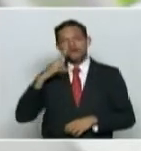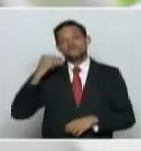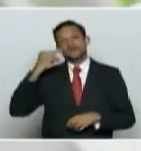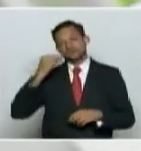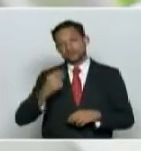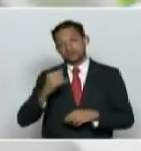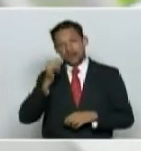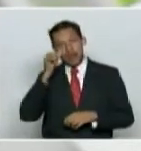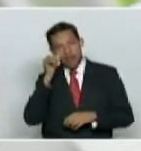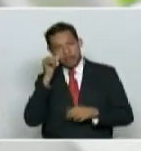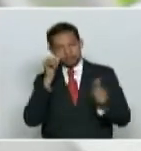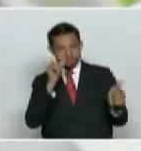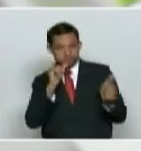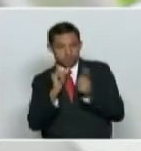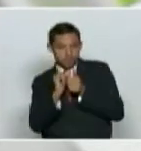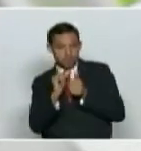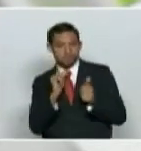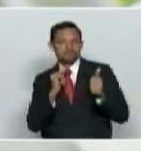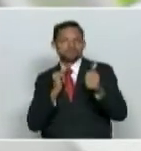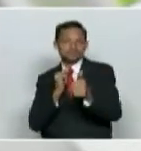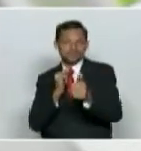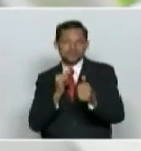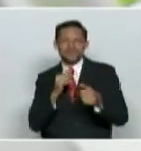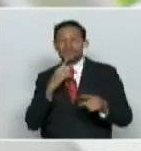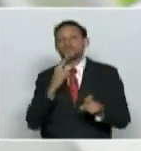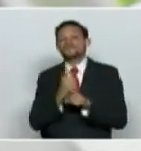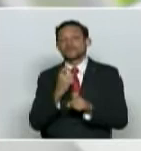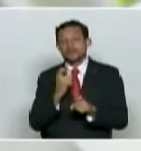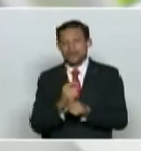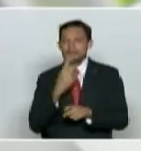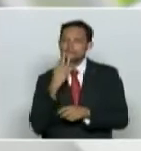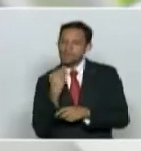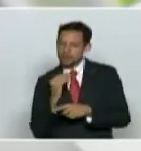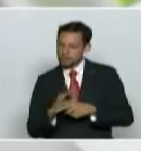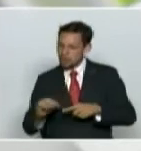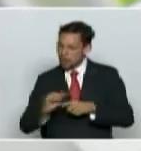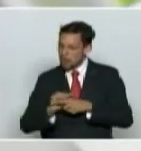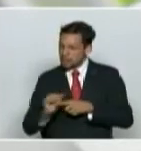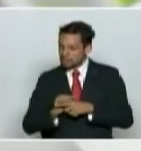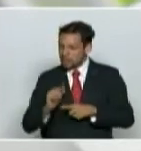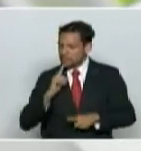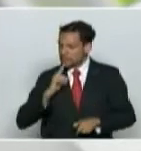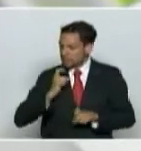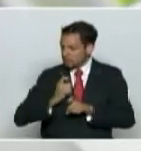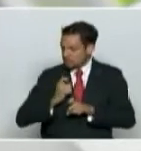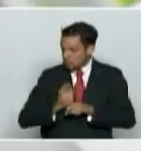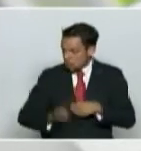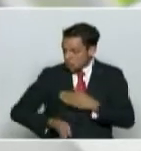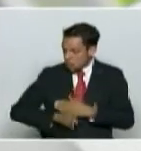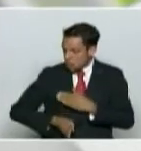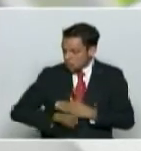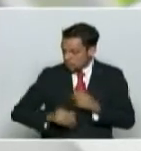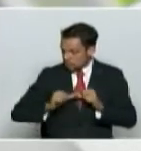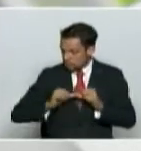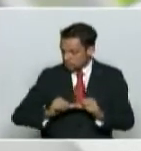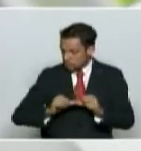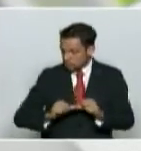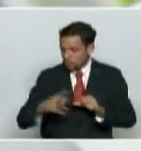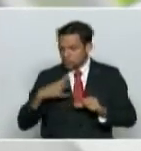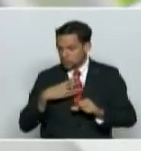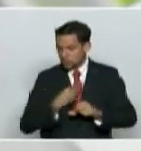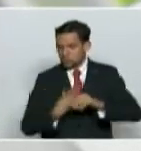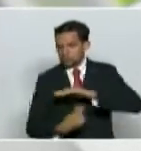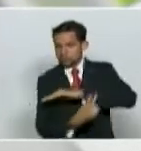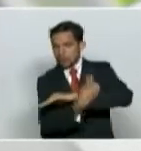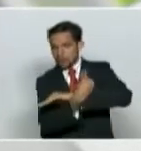están al frente. Pues sí, hay muchas anécdotas y muchas cosas muy, muy complicadas, pero... tienen que estar pendientes ahí al programa para